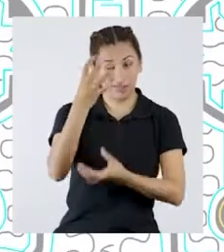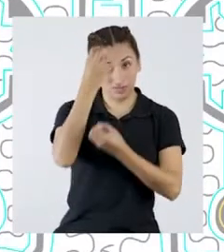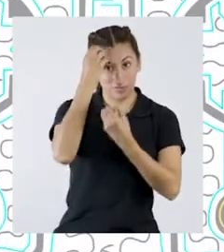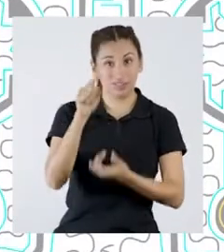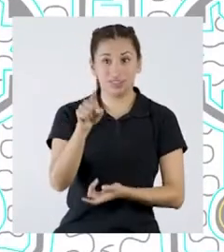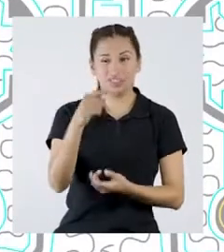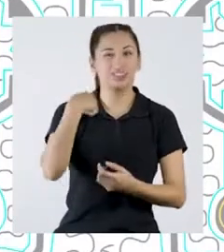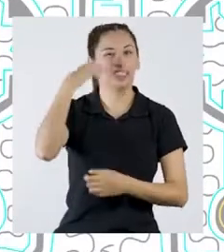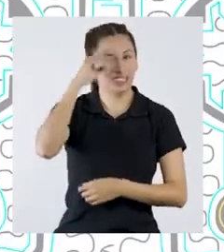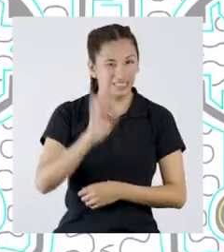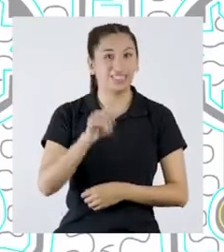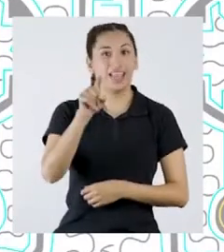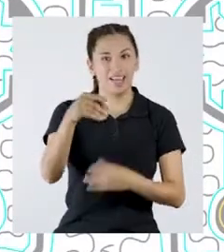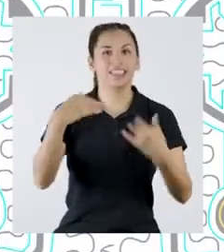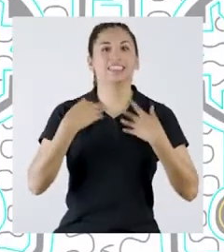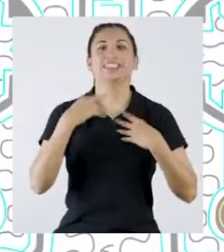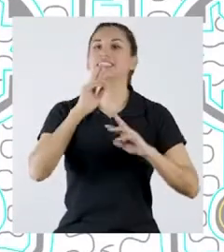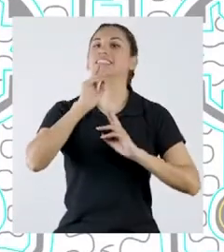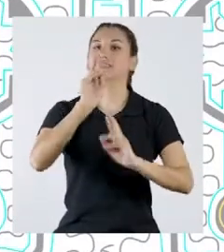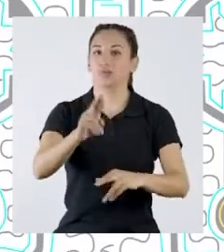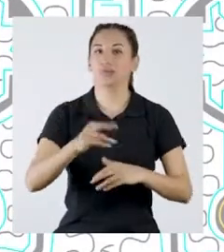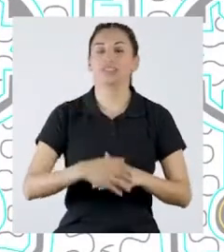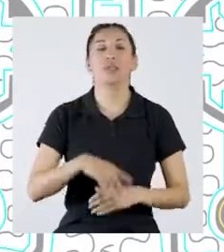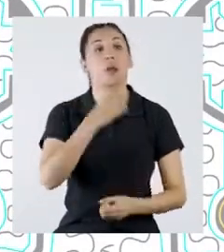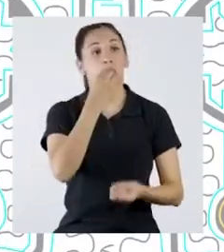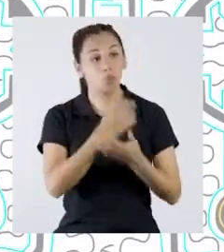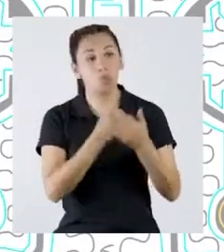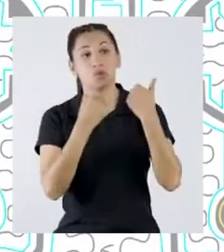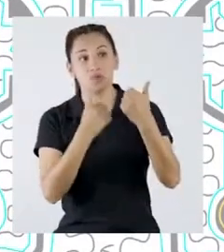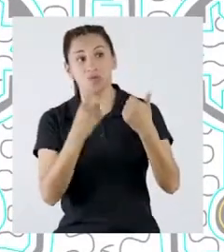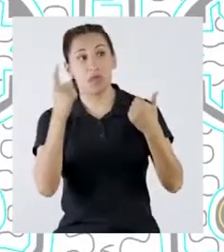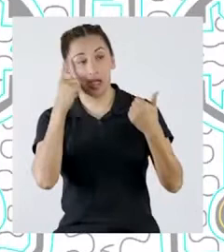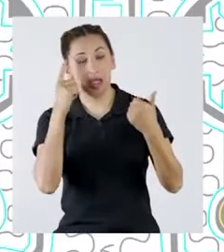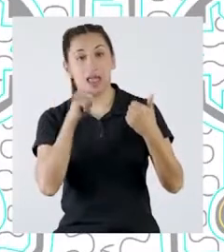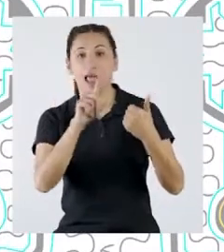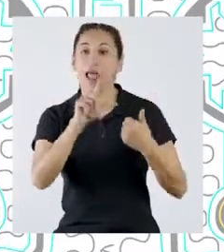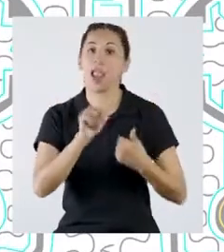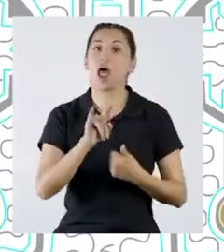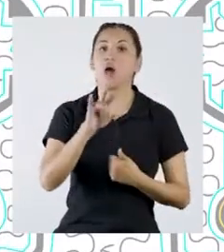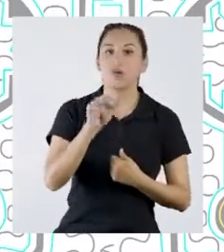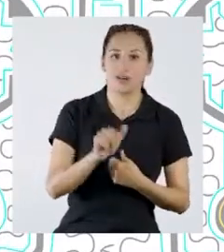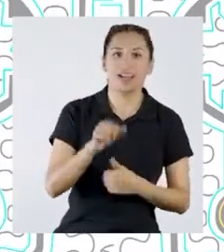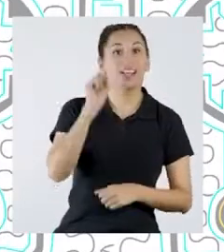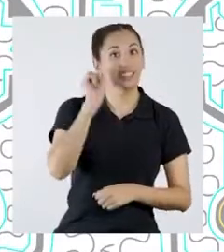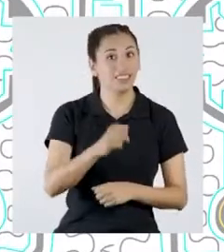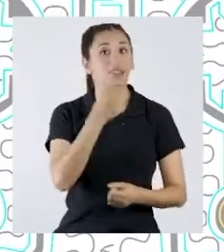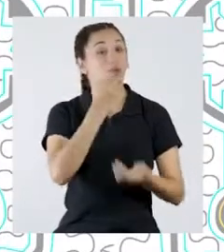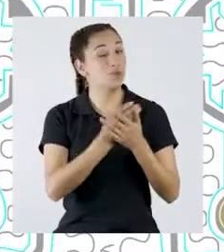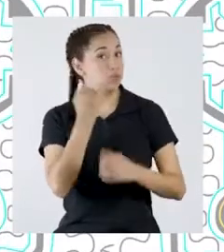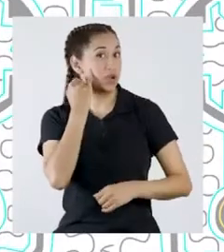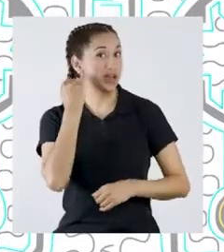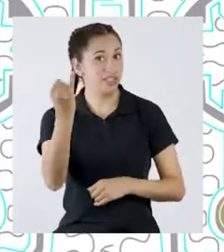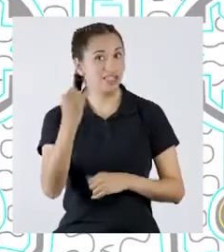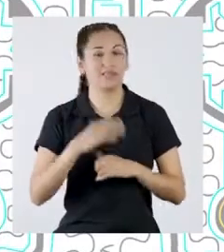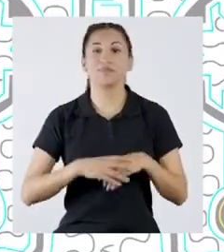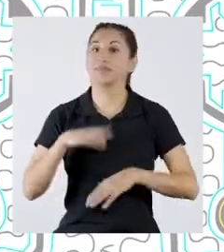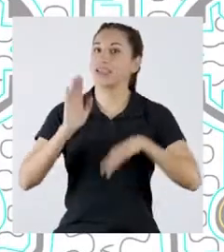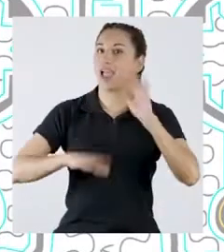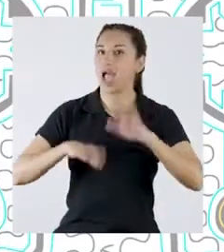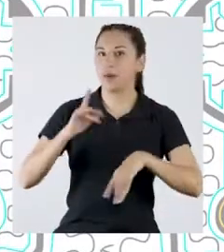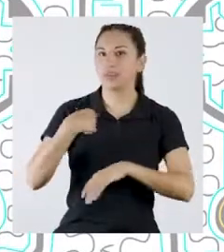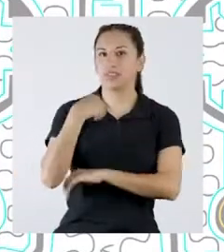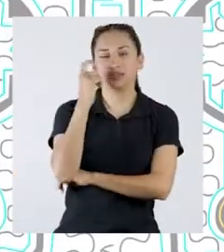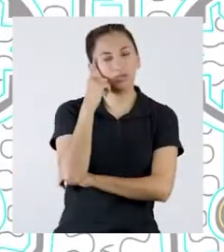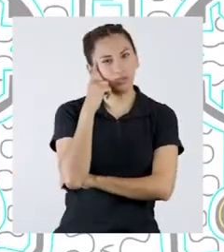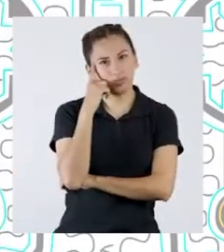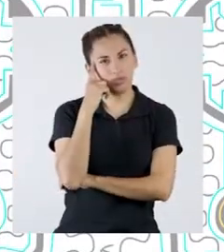información. Seguro él tiene la respuesta. Bien pensado, Laura. ¡Sí! ¡Buena idea! A veces